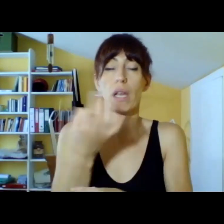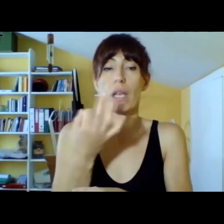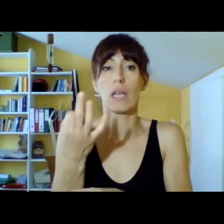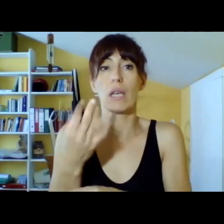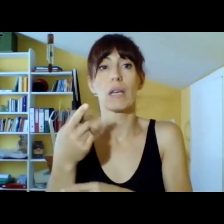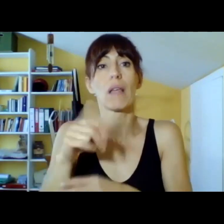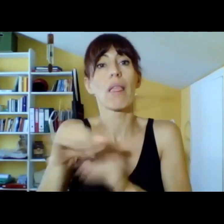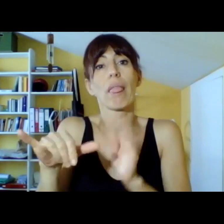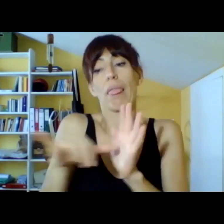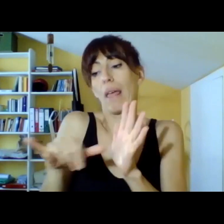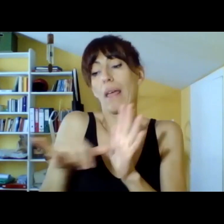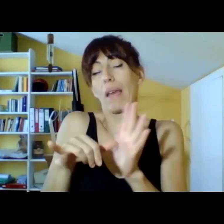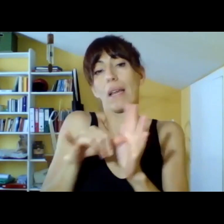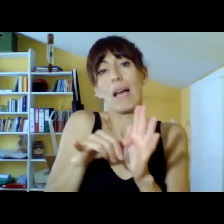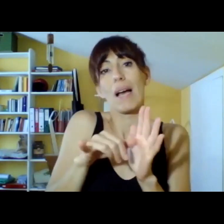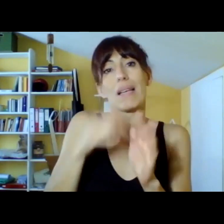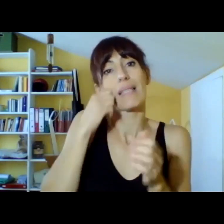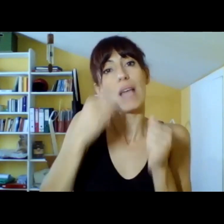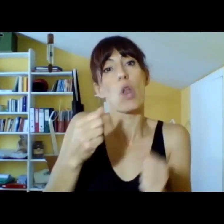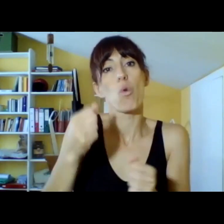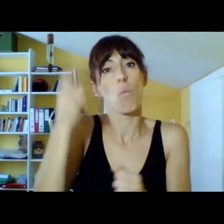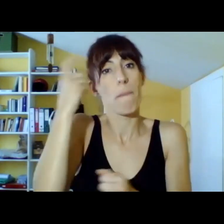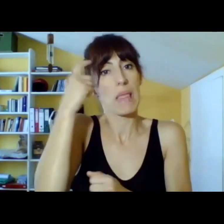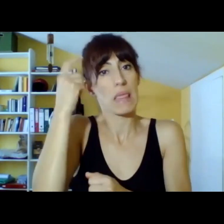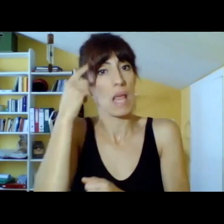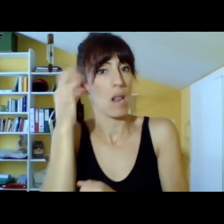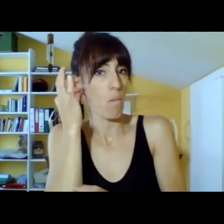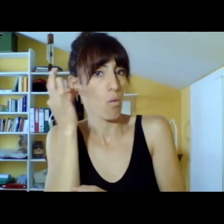a la salud mental de las mujeres, que sabemos que depende